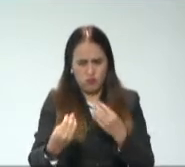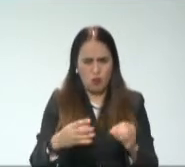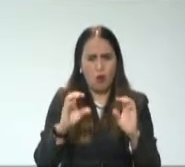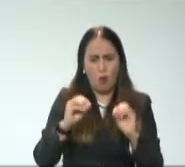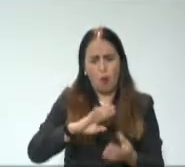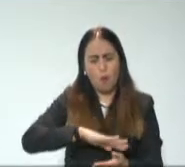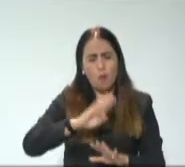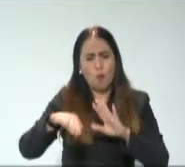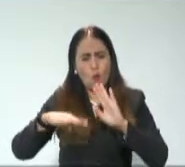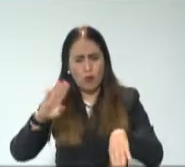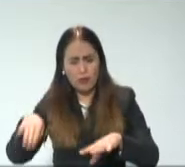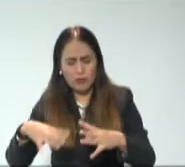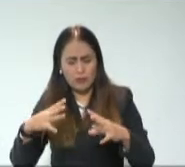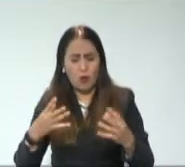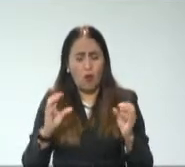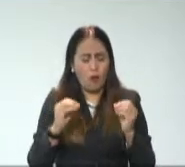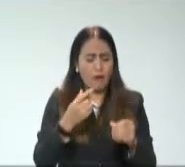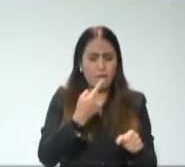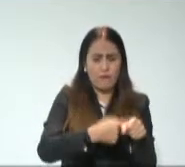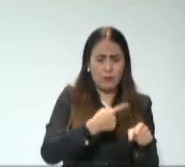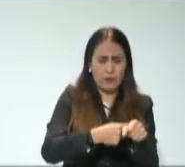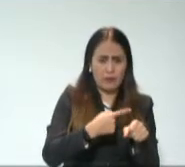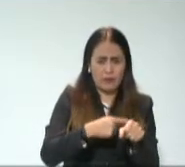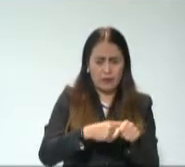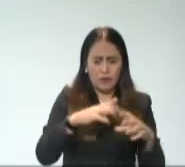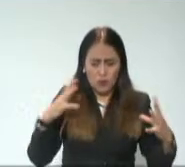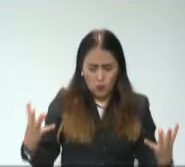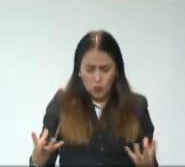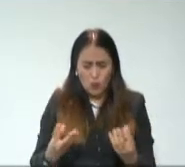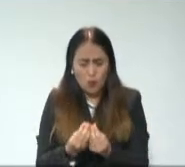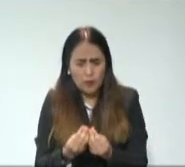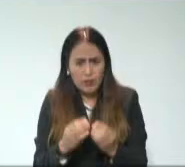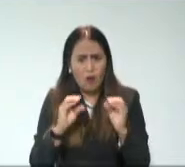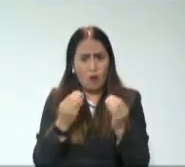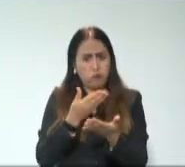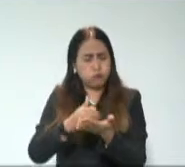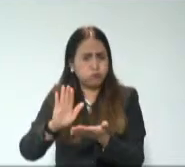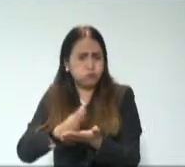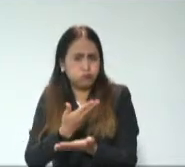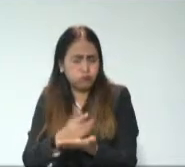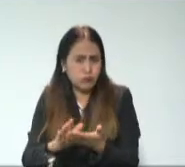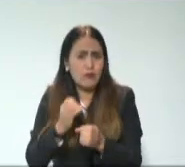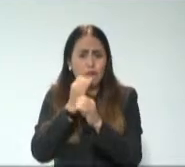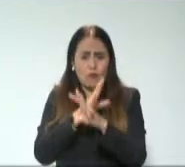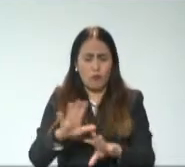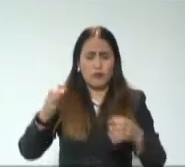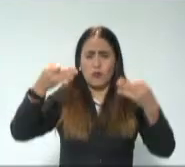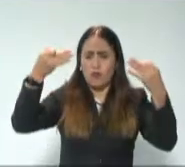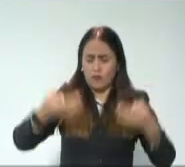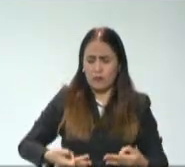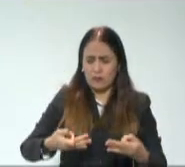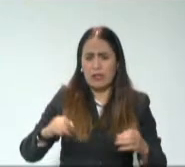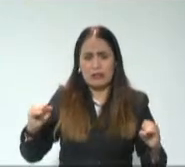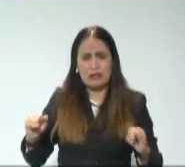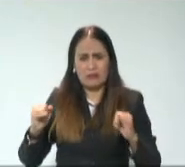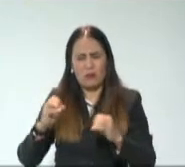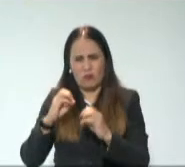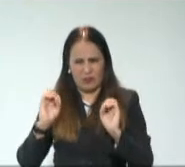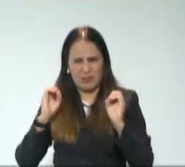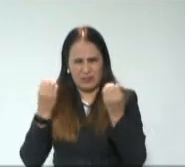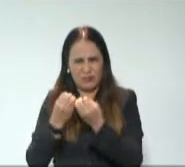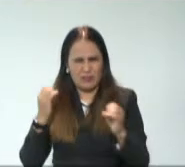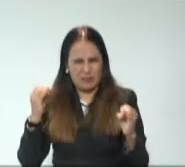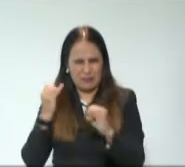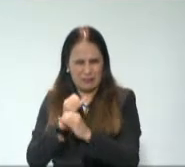y demás enfermedades o solo se hace una globalización porque la información oficial dista de las organizaciones internacionales